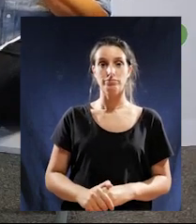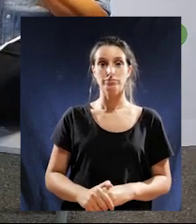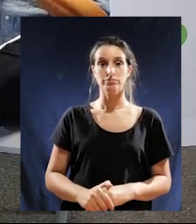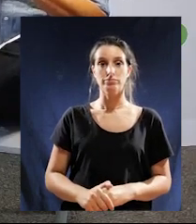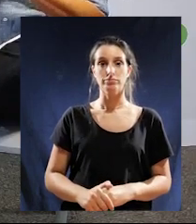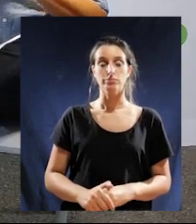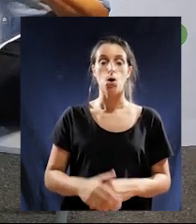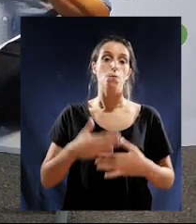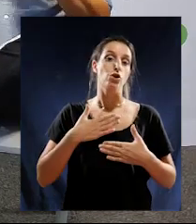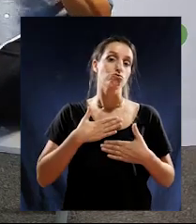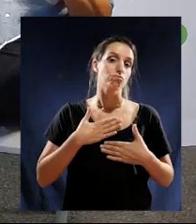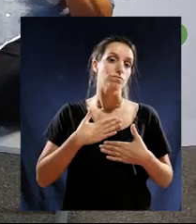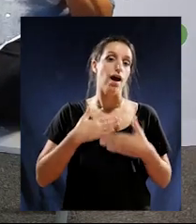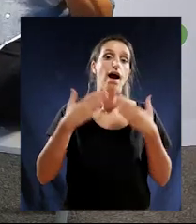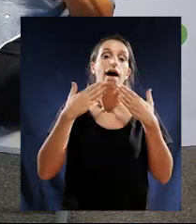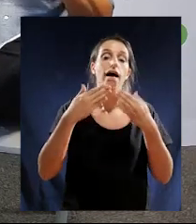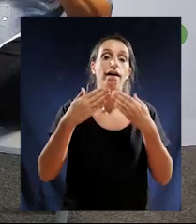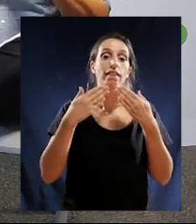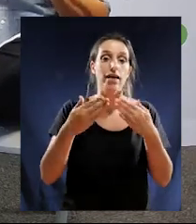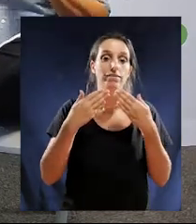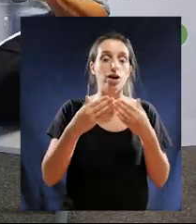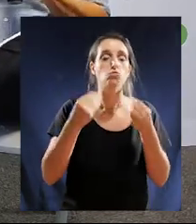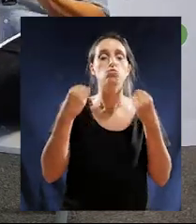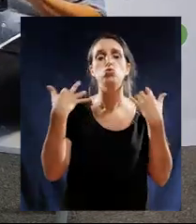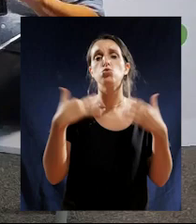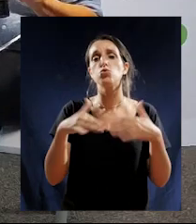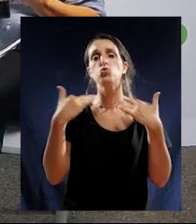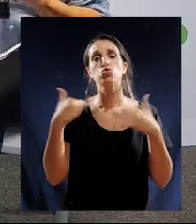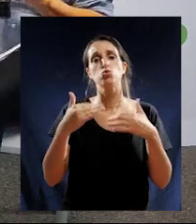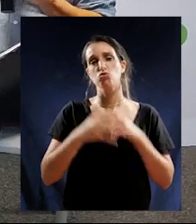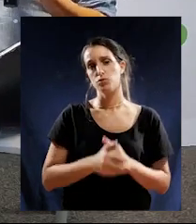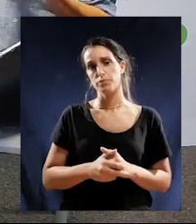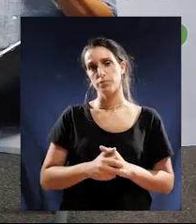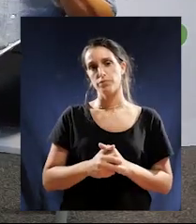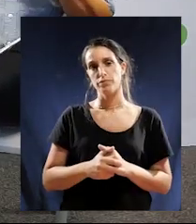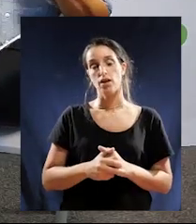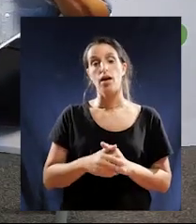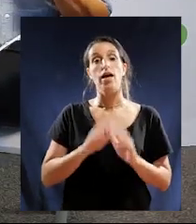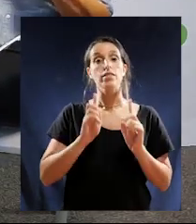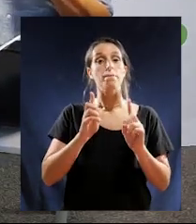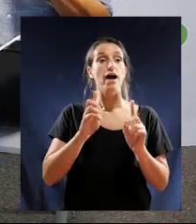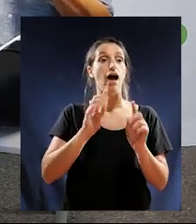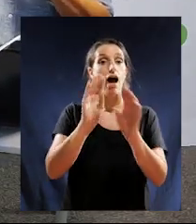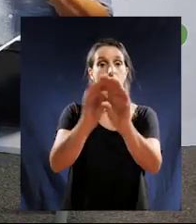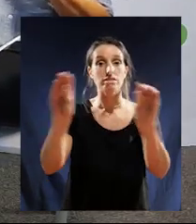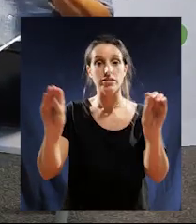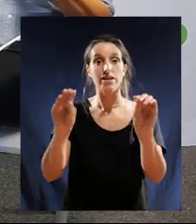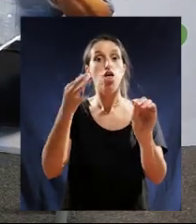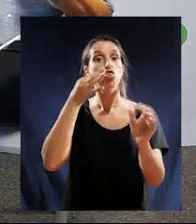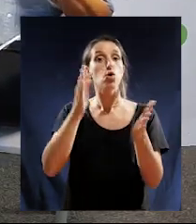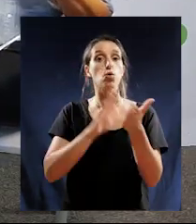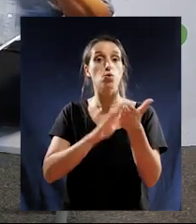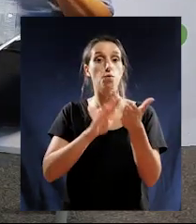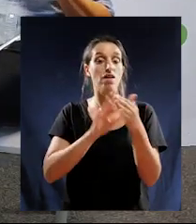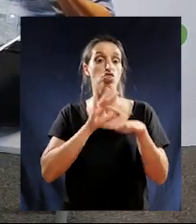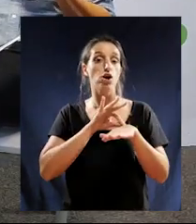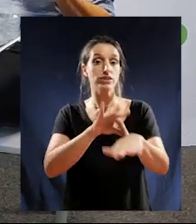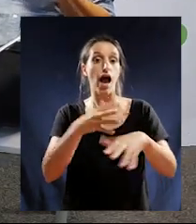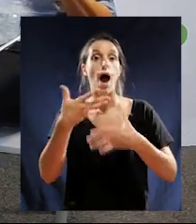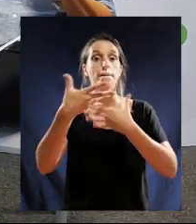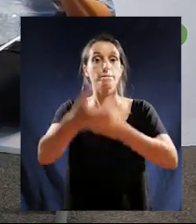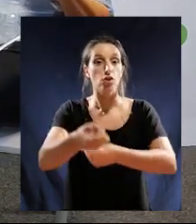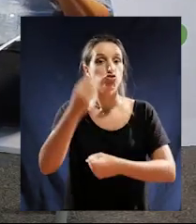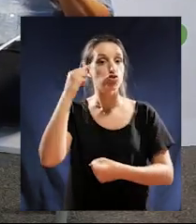de nuestra parte en ese mes voluntarios comentables que el documento de esta medida de apoyo